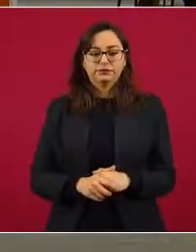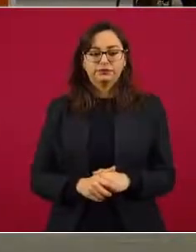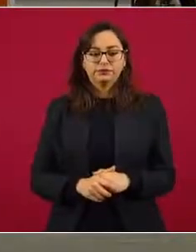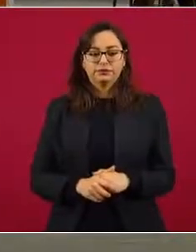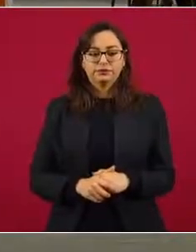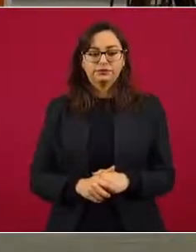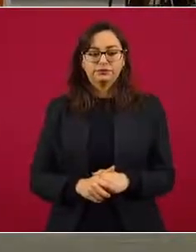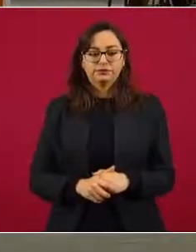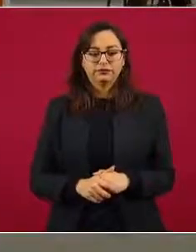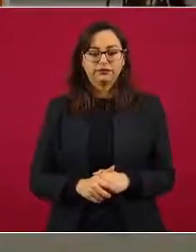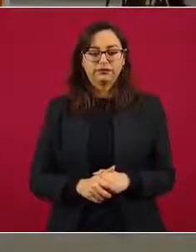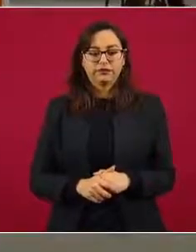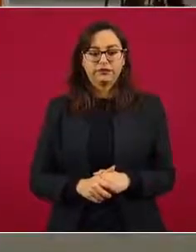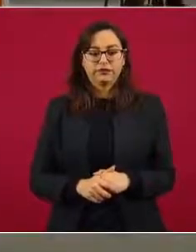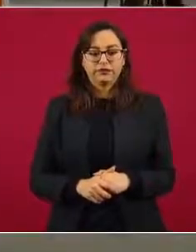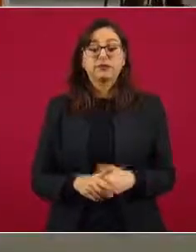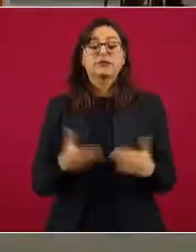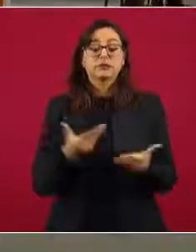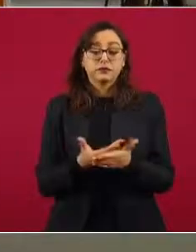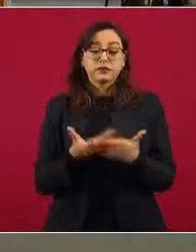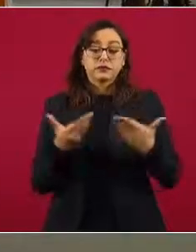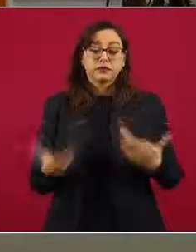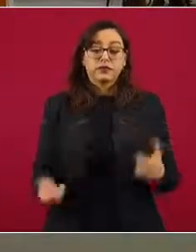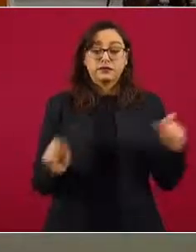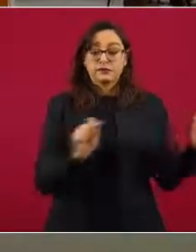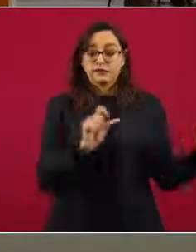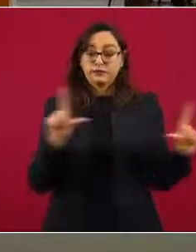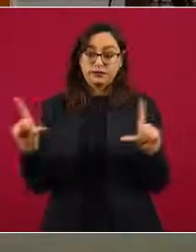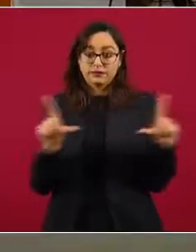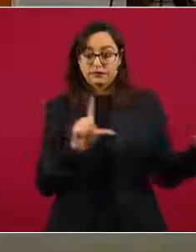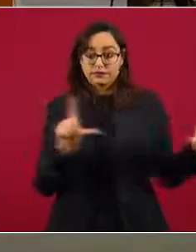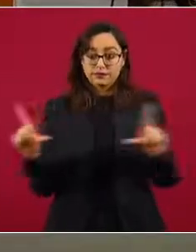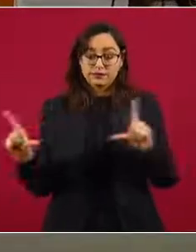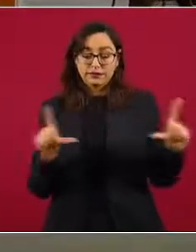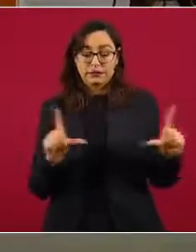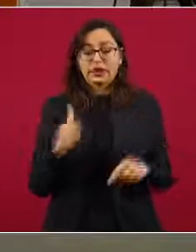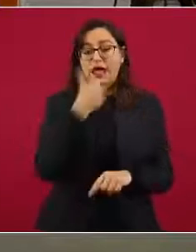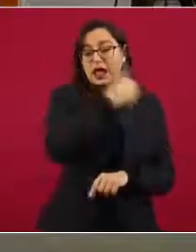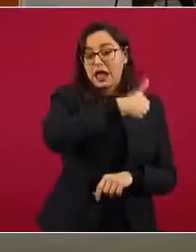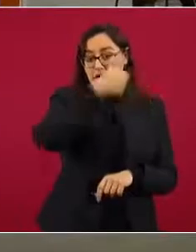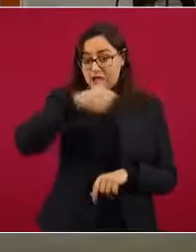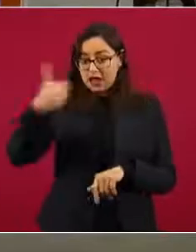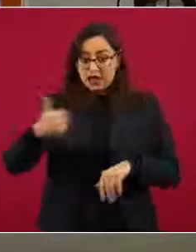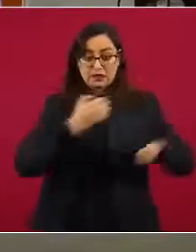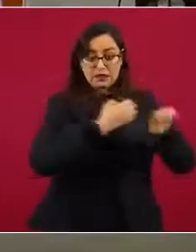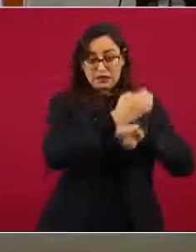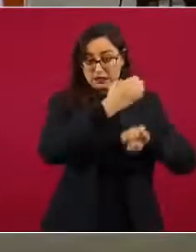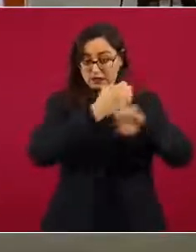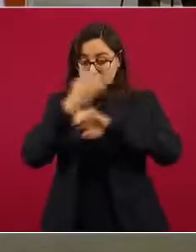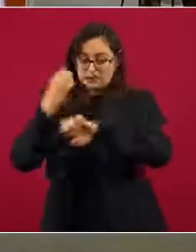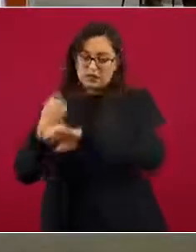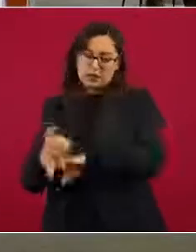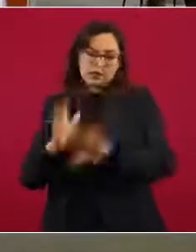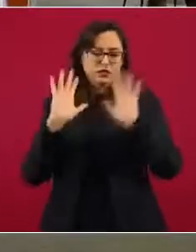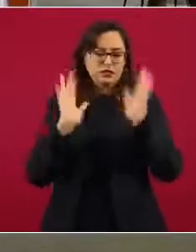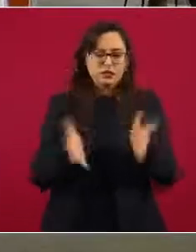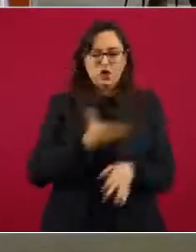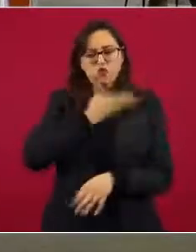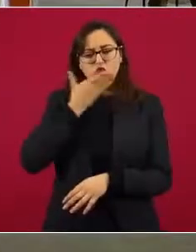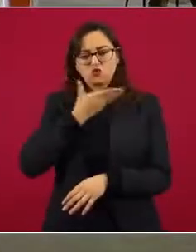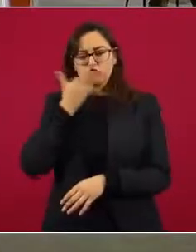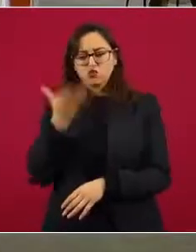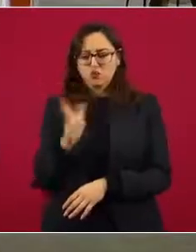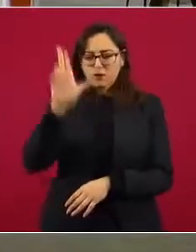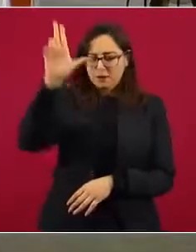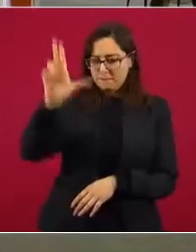Vamos ahora a hacer un recorrido visual con las curvas epidémicas de las entidades federativas, como solemos hacerlo los martes del Pulso de la